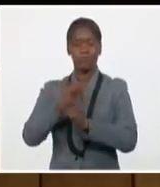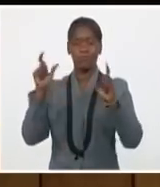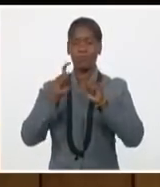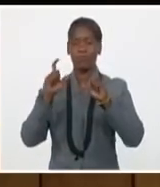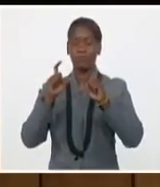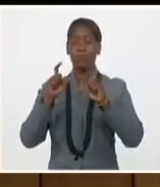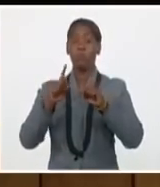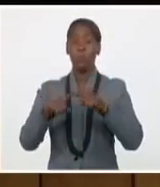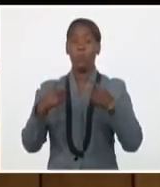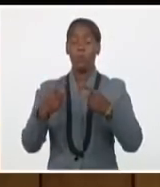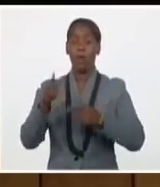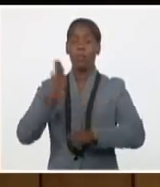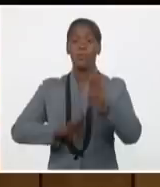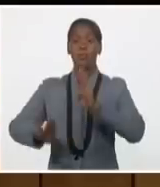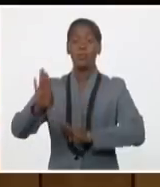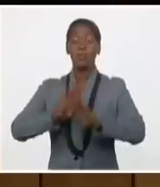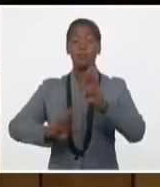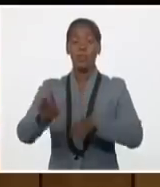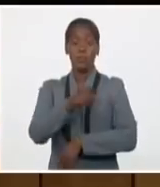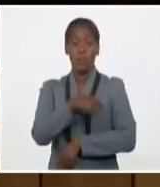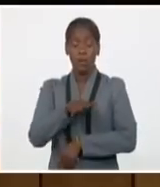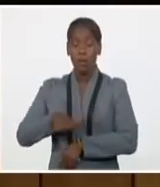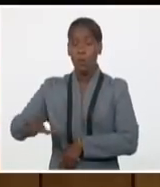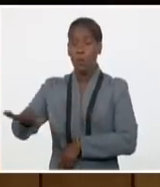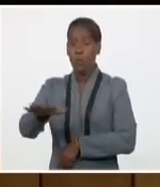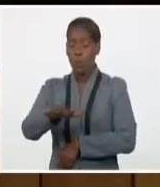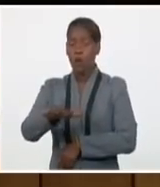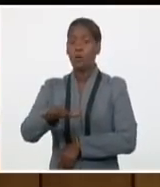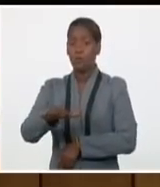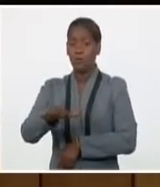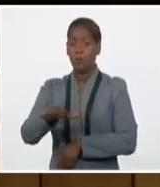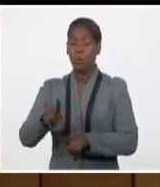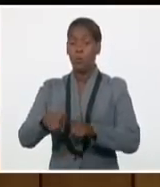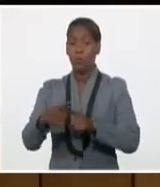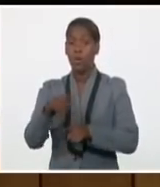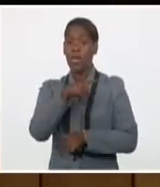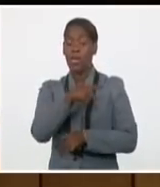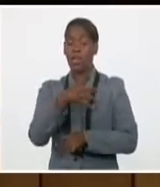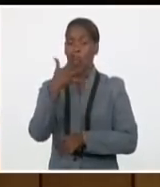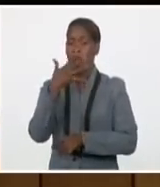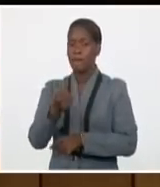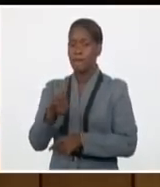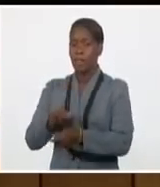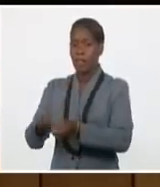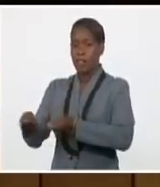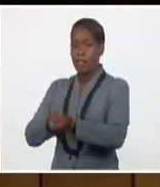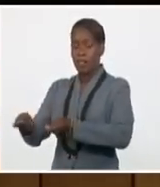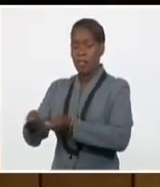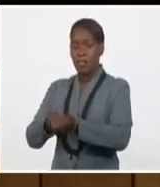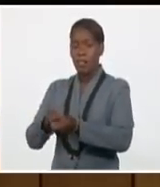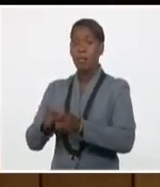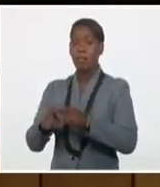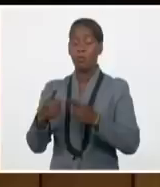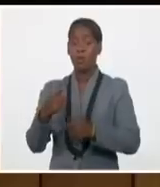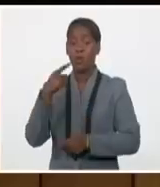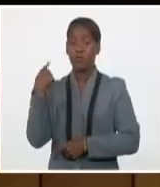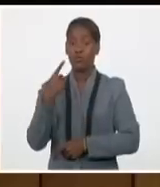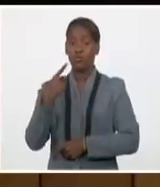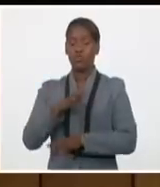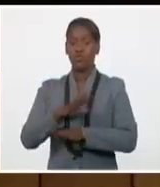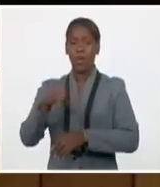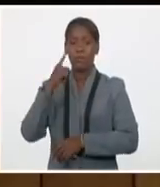de proteger a nuestro país y al derecho soberano a existir por el que se han